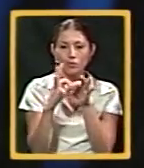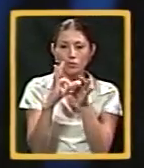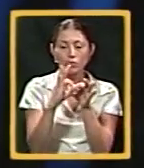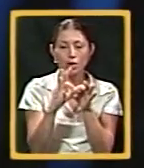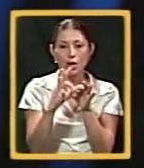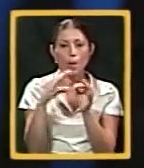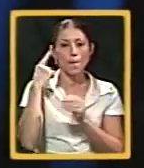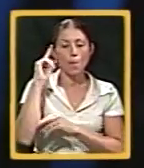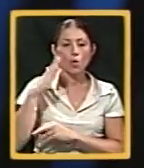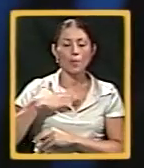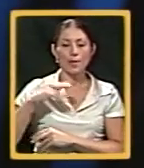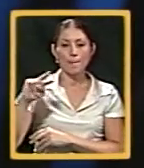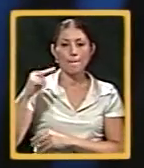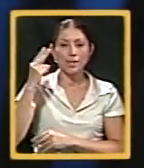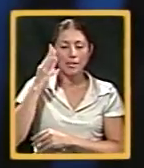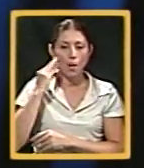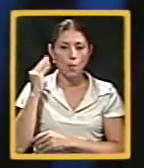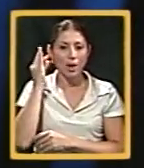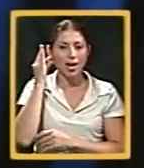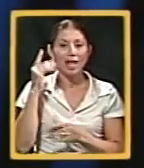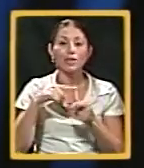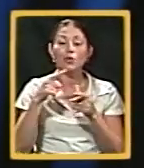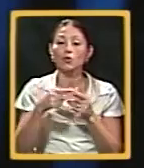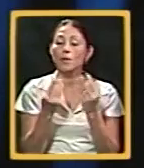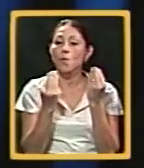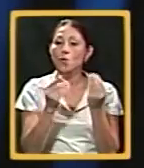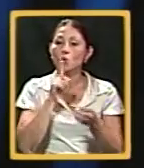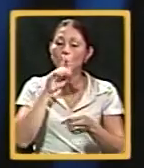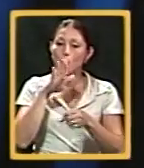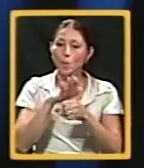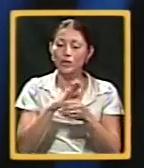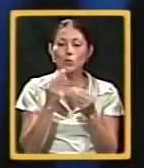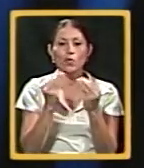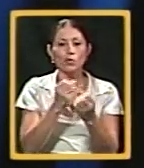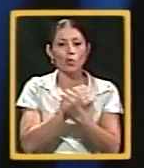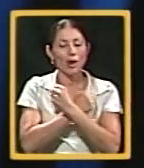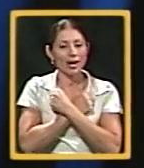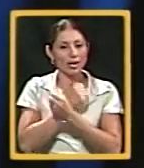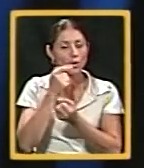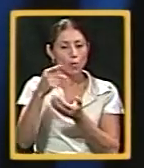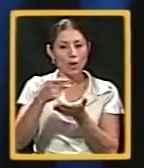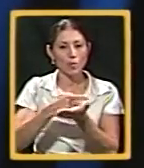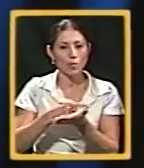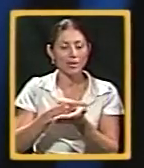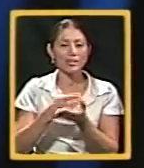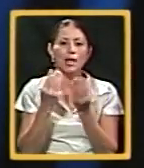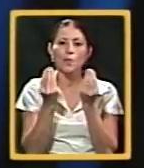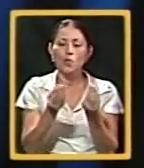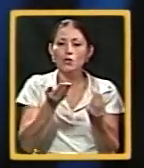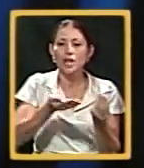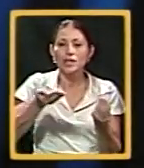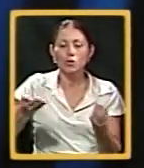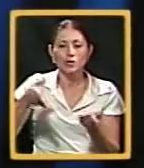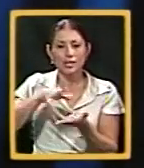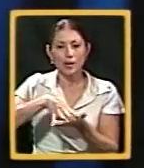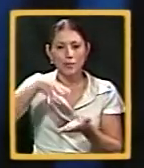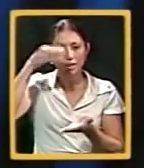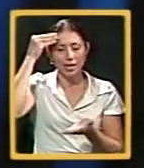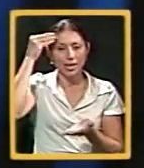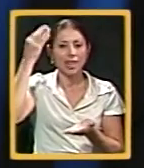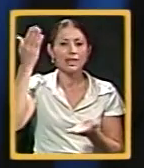Así que es mucho el compromiso, mucho el cariño por la provincia, muchas de las cosas aprendidas